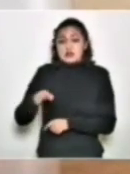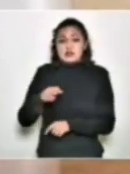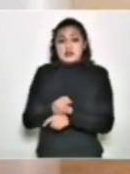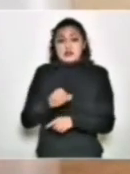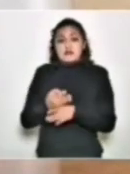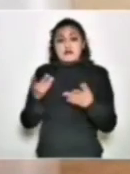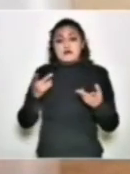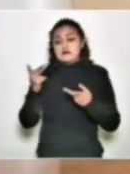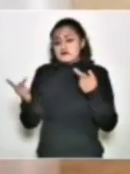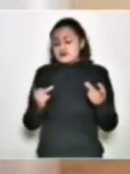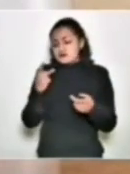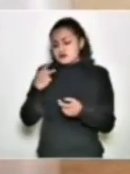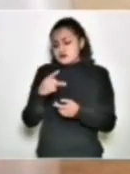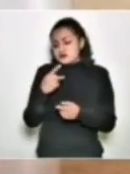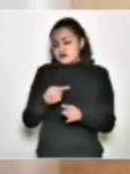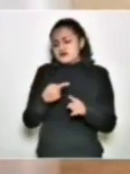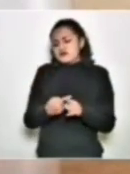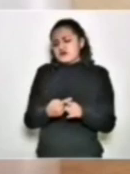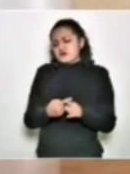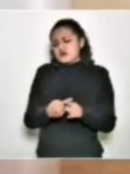hace cuestionamientos propios